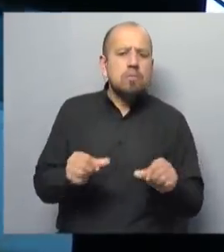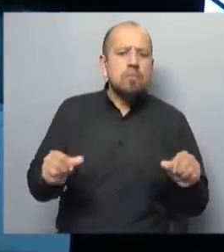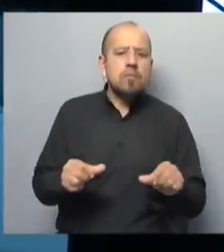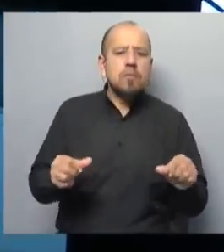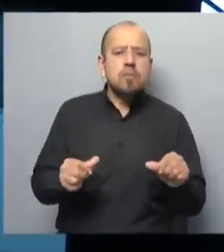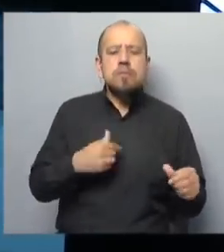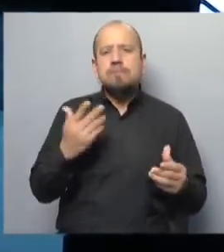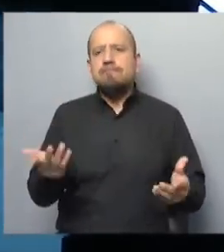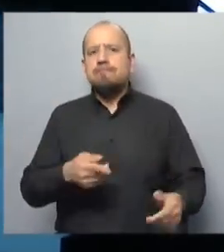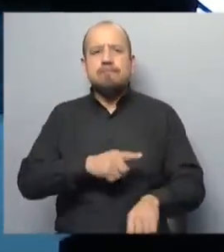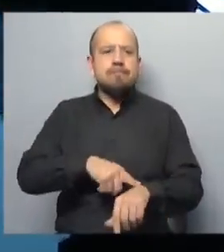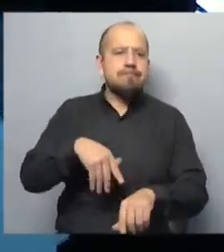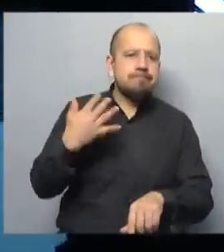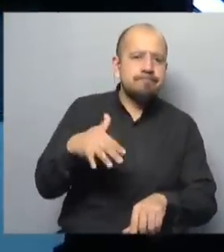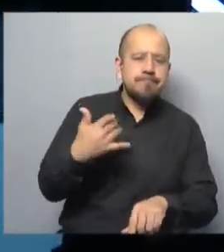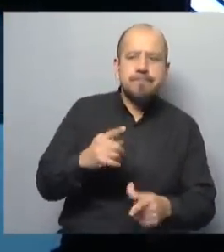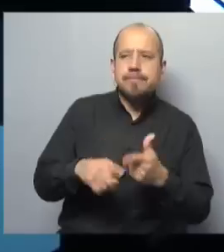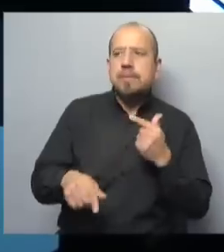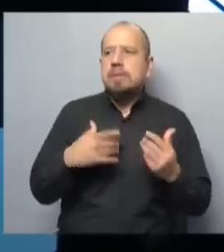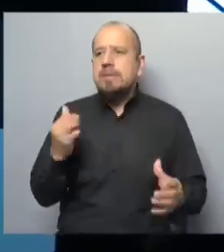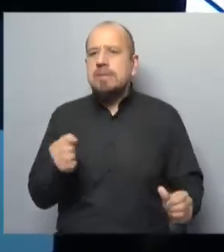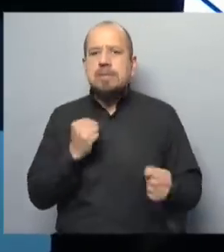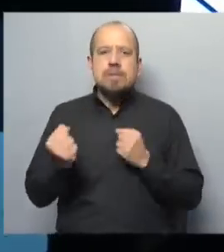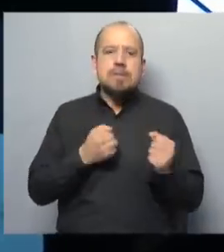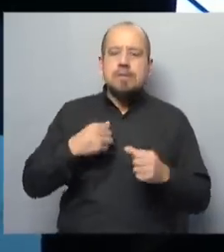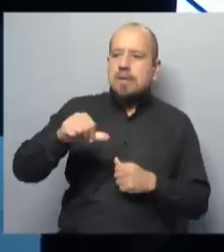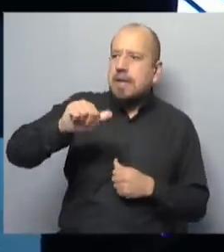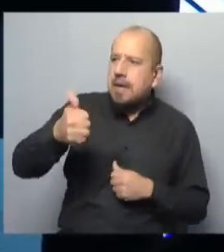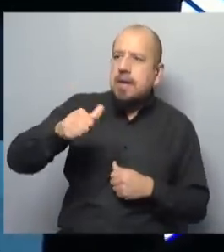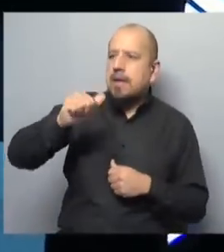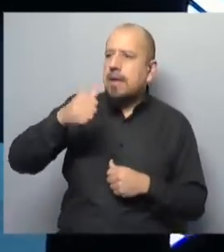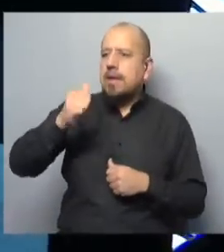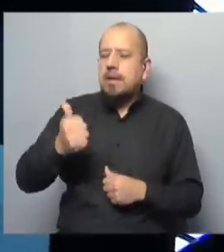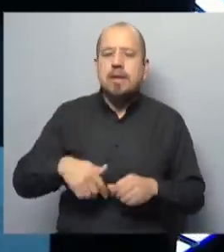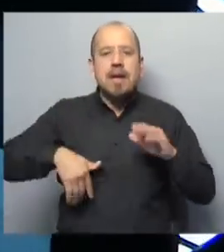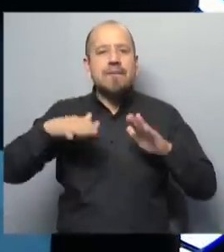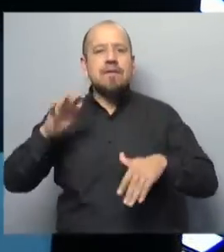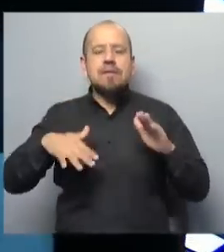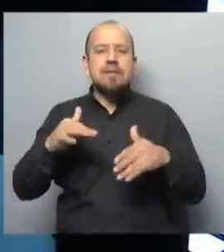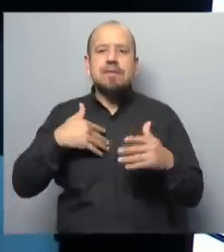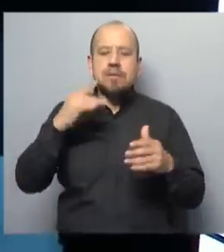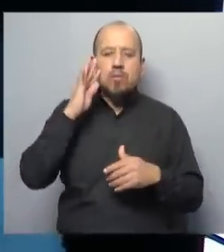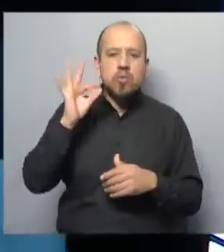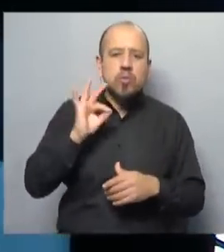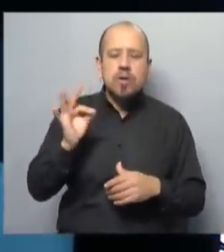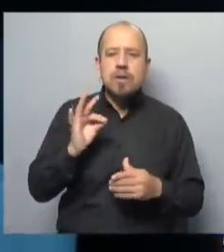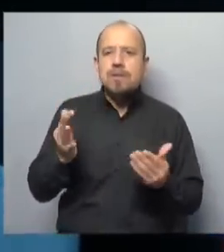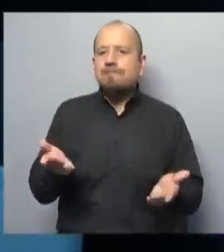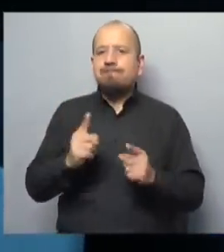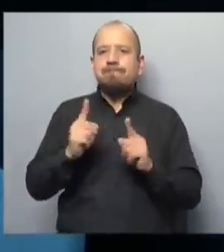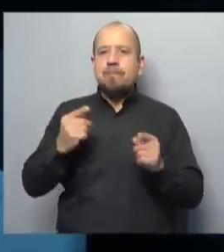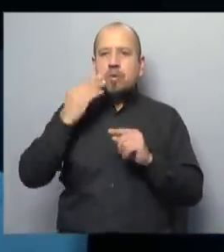el apuro la ansiedad de resultados de ganar a veces nos hace perder la oportunidad de reconocer